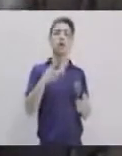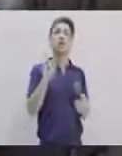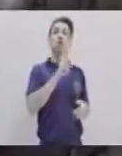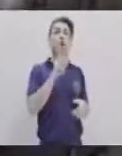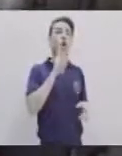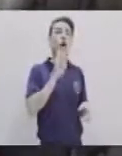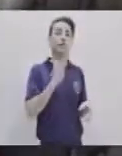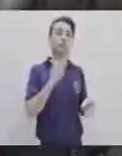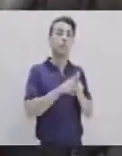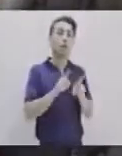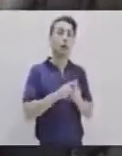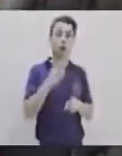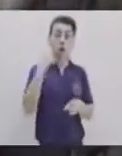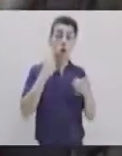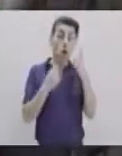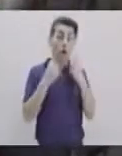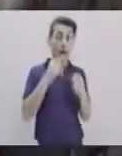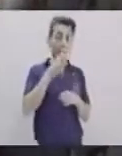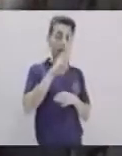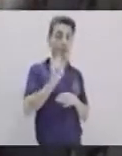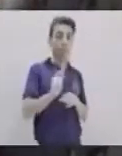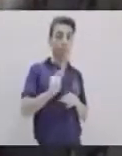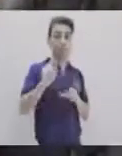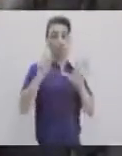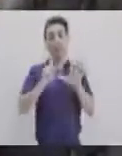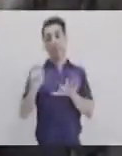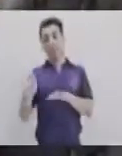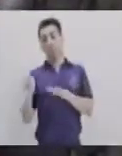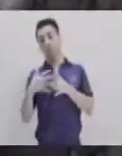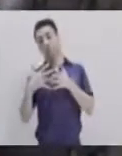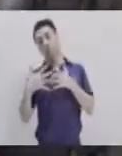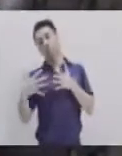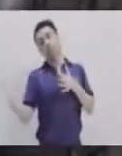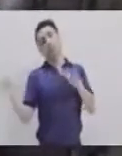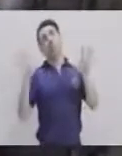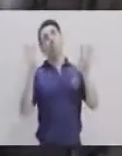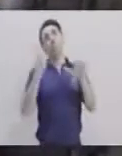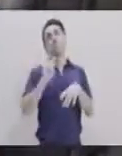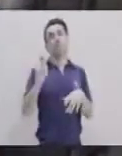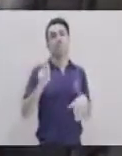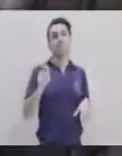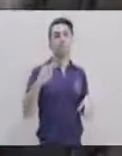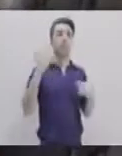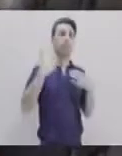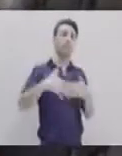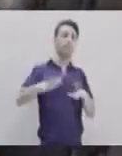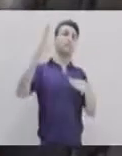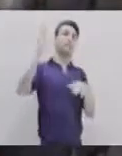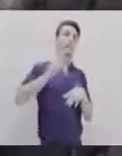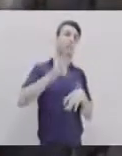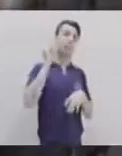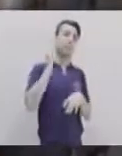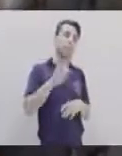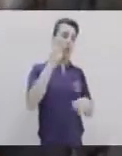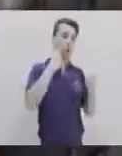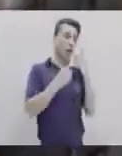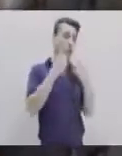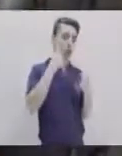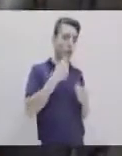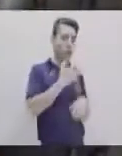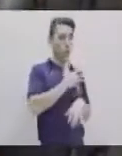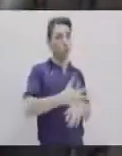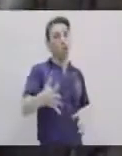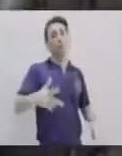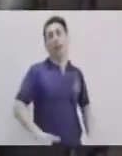una pérdida 3 meses, 6 meses, 9 meses y que eso se te vuelva como un hábito de llorar toda